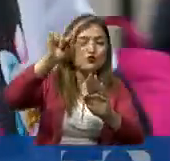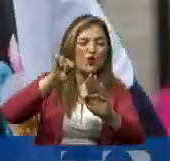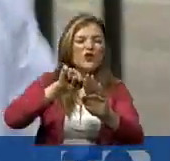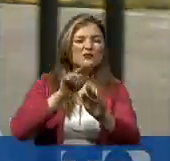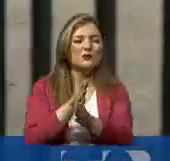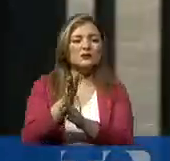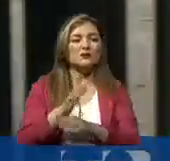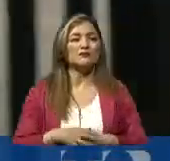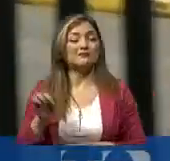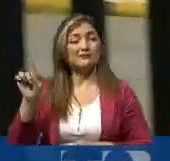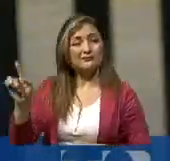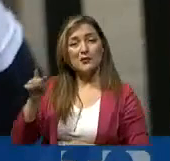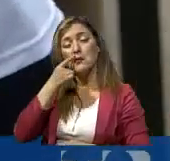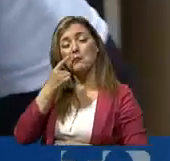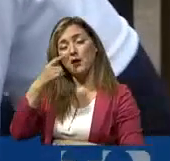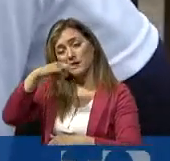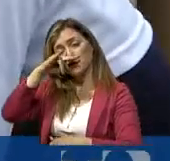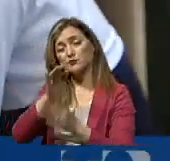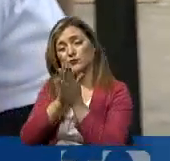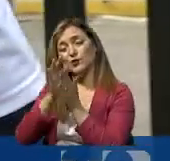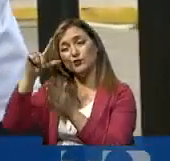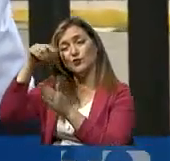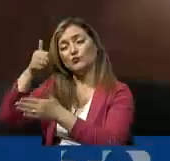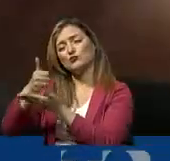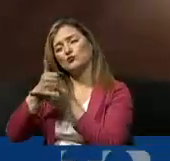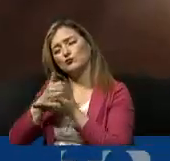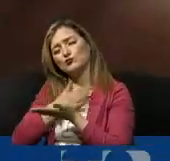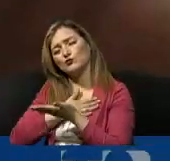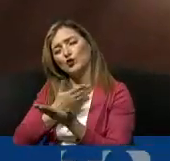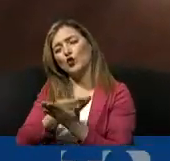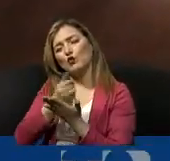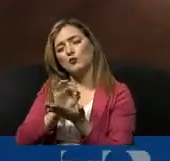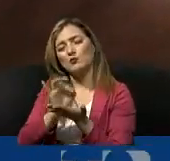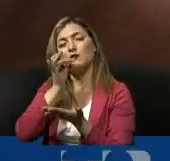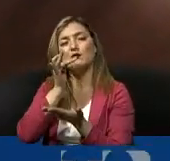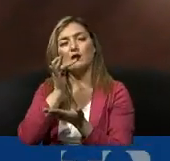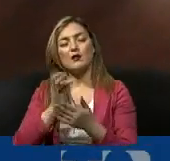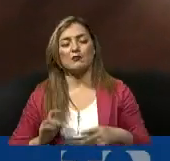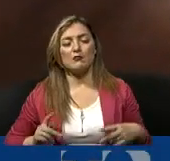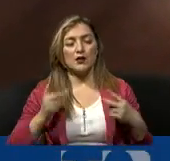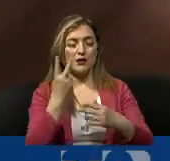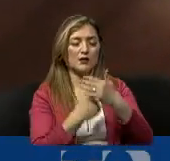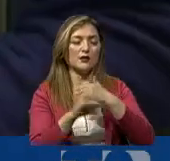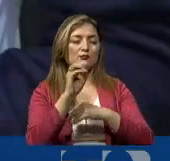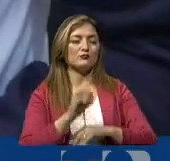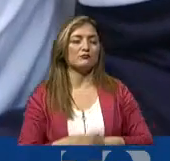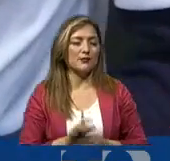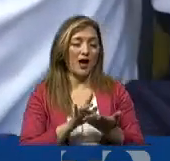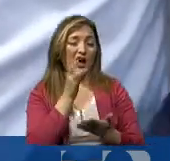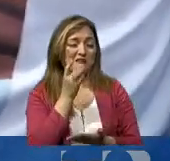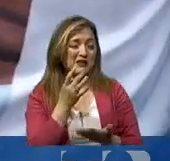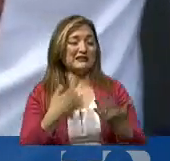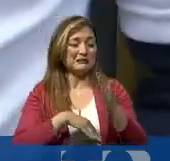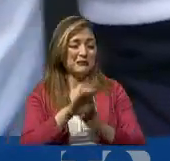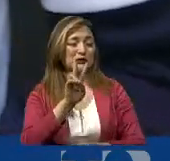solicitó ayuda al gobierno para que se compre la medicina que permitiría a su hijo tener un mejor estilo de vida pero el fármaco cuesta